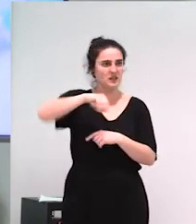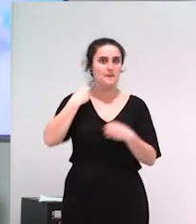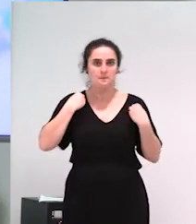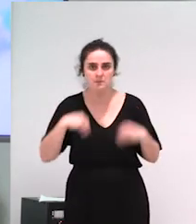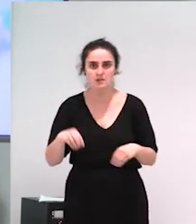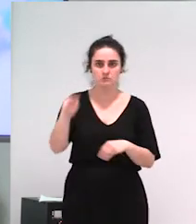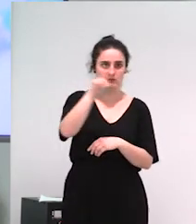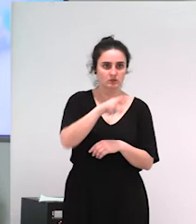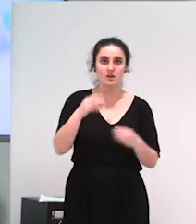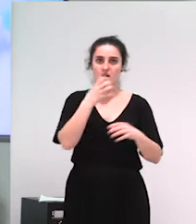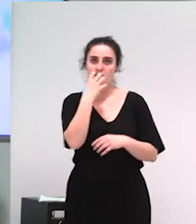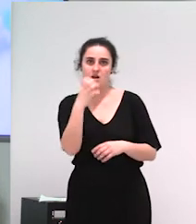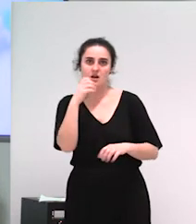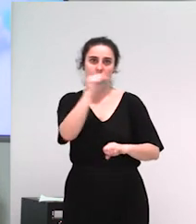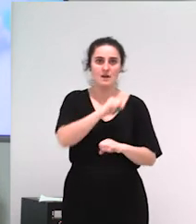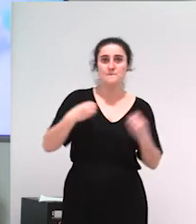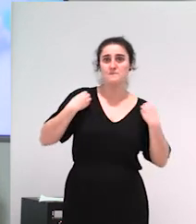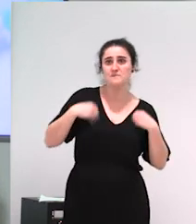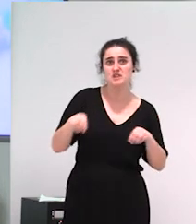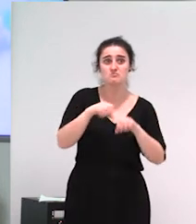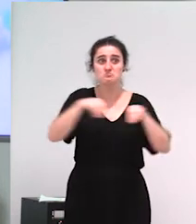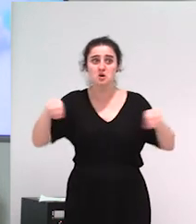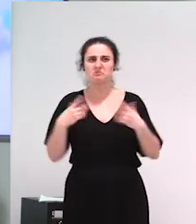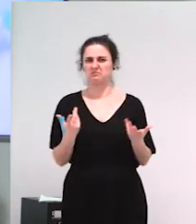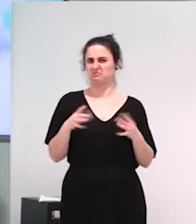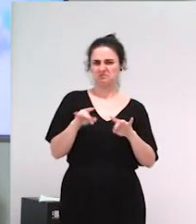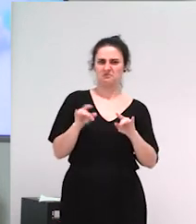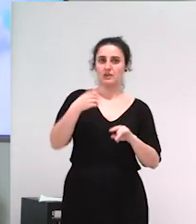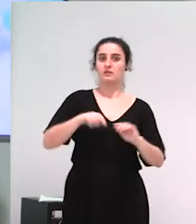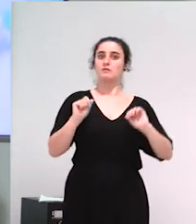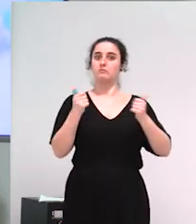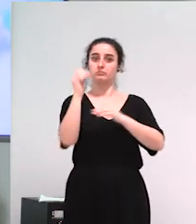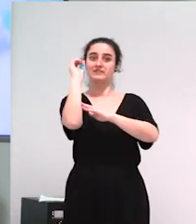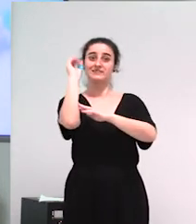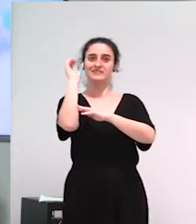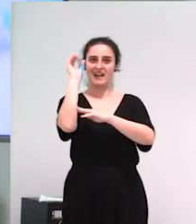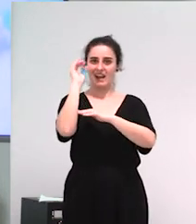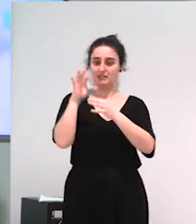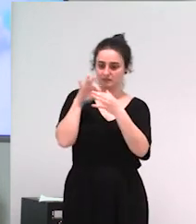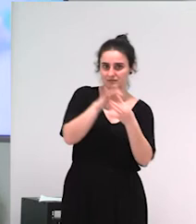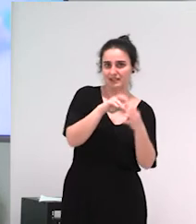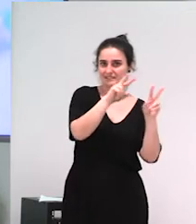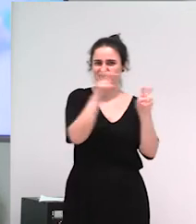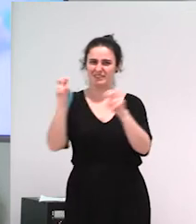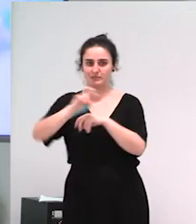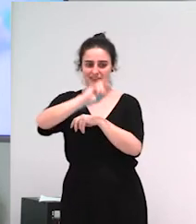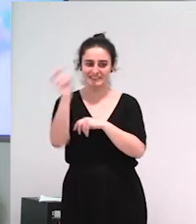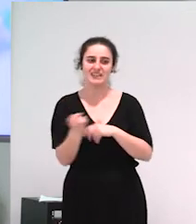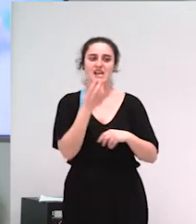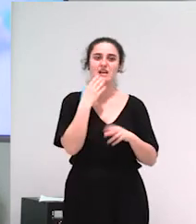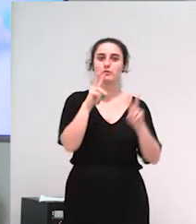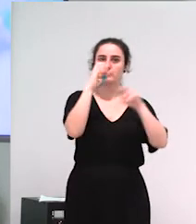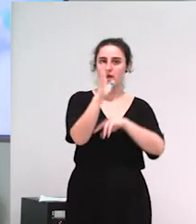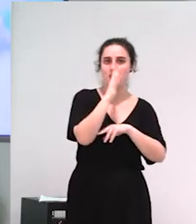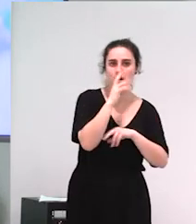los mismos cánticos y no haces nada más? Pues empezamos a hacer charlas vinculadas a distintas cuestiones. Las primeras fueron sobre el agua,